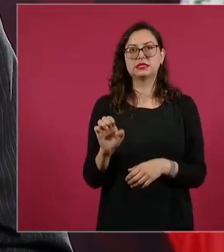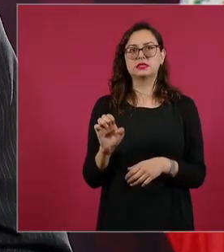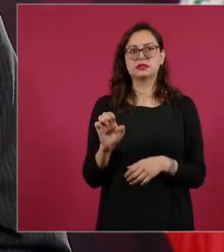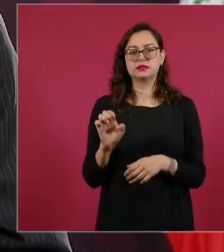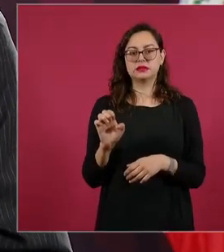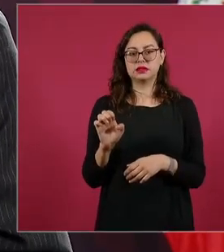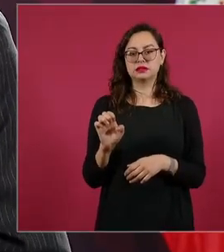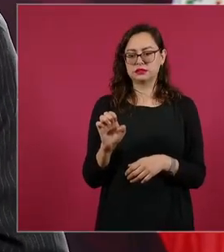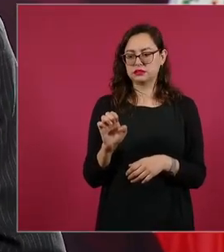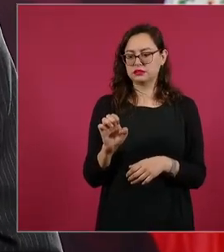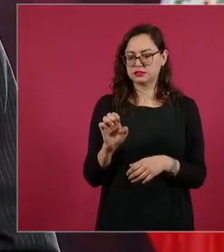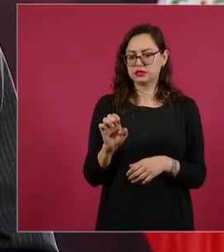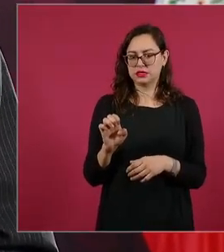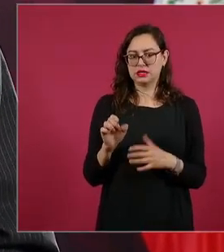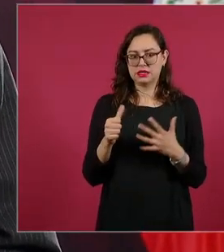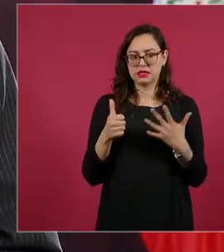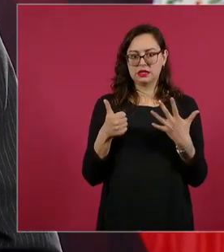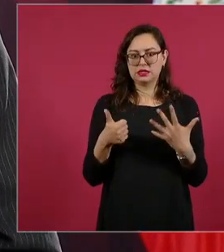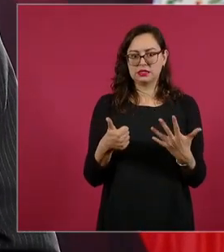seis